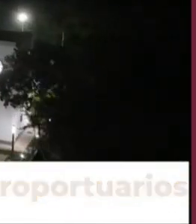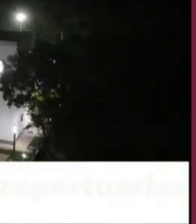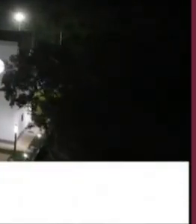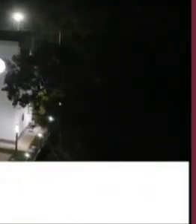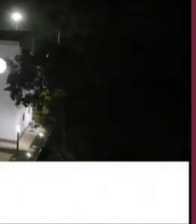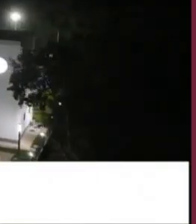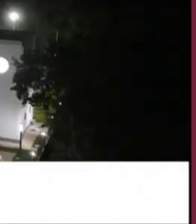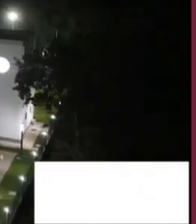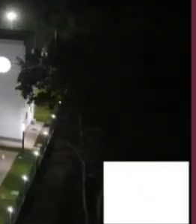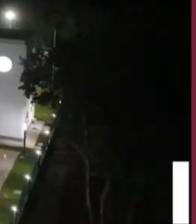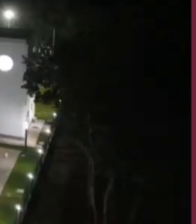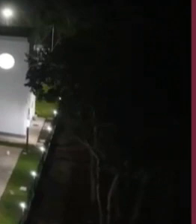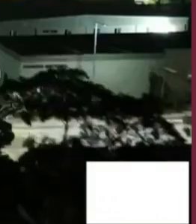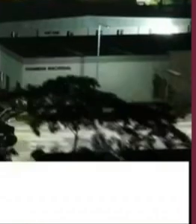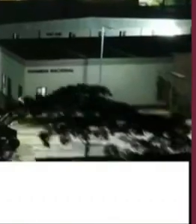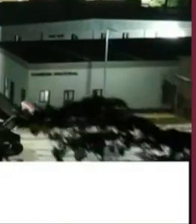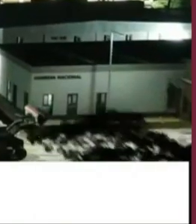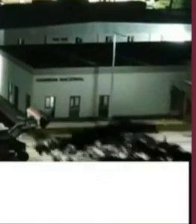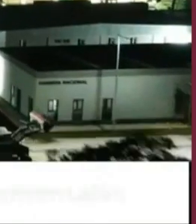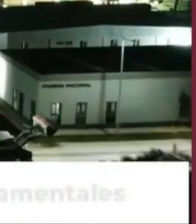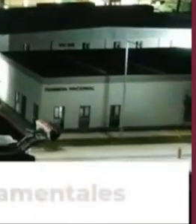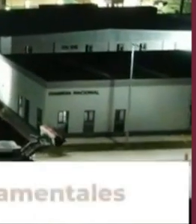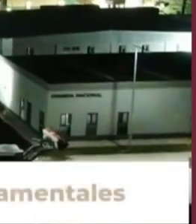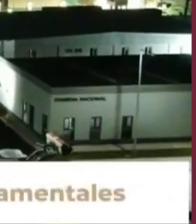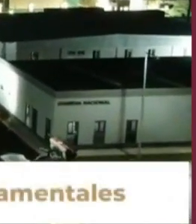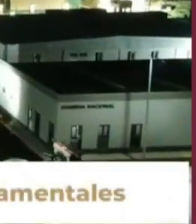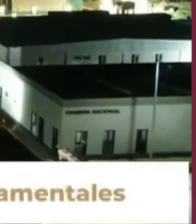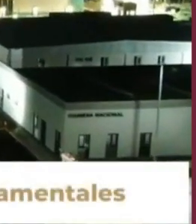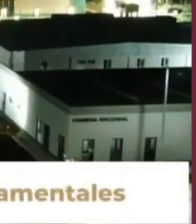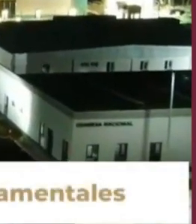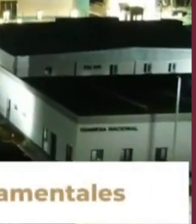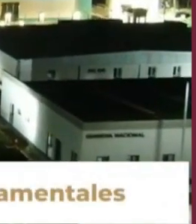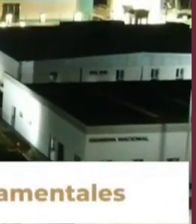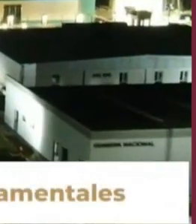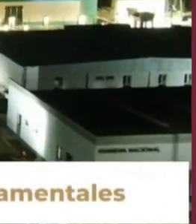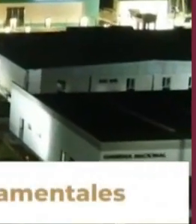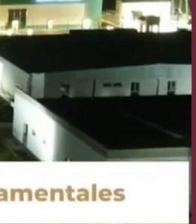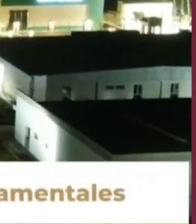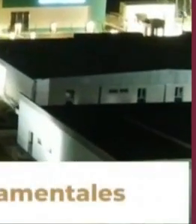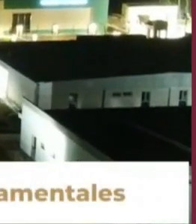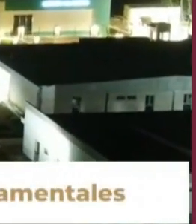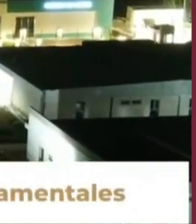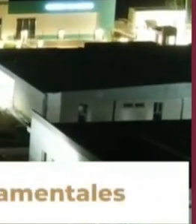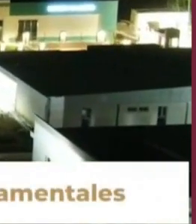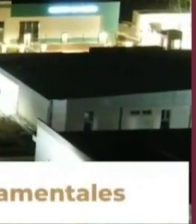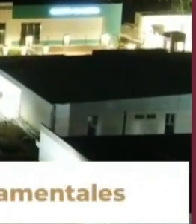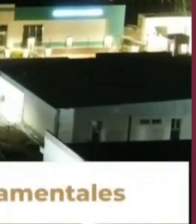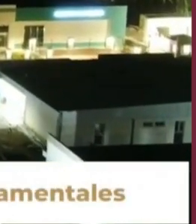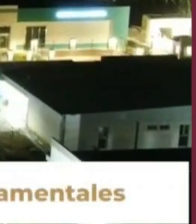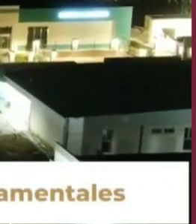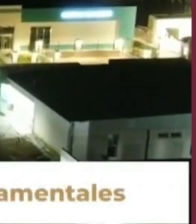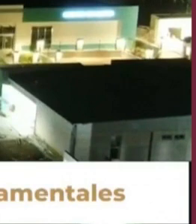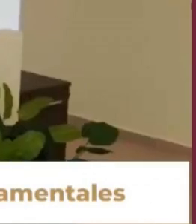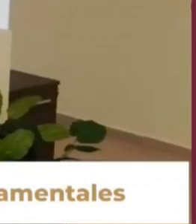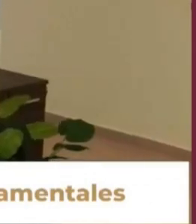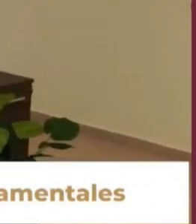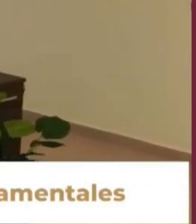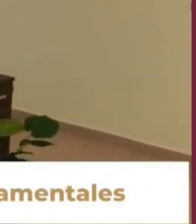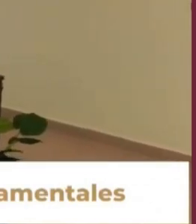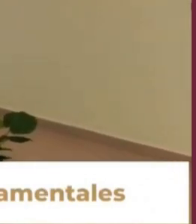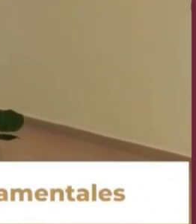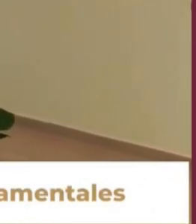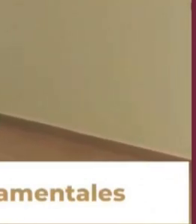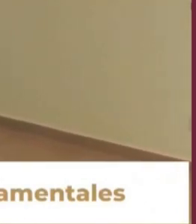para la Guardia Nacional. Un complejo de edificaciones para las 12 autoridades aeroportuarias con servicios comunes como